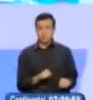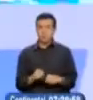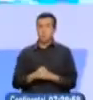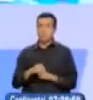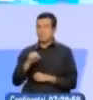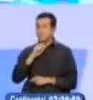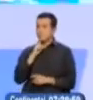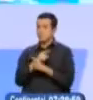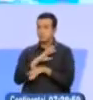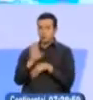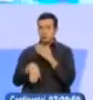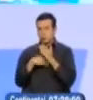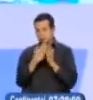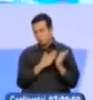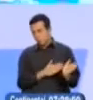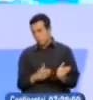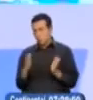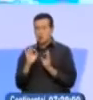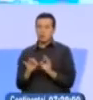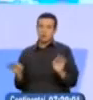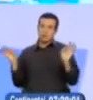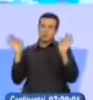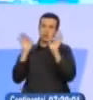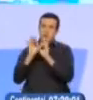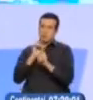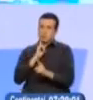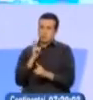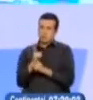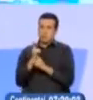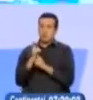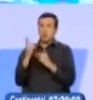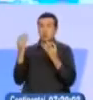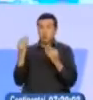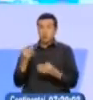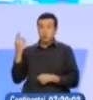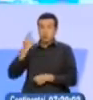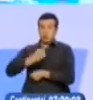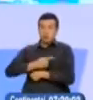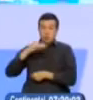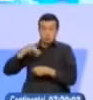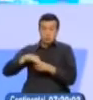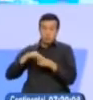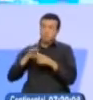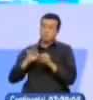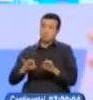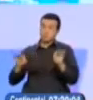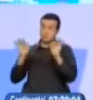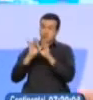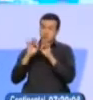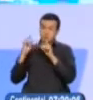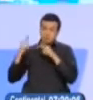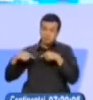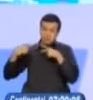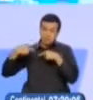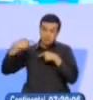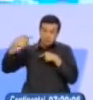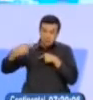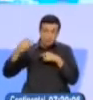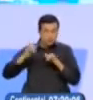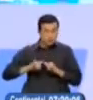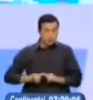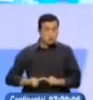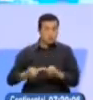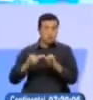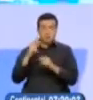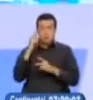Sí, todos los momentos son importantes. El día de las elecciones fue un momento importante. Los días siguientes a las elecciones y